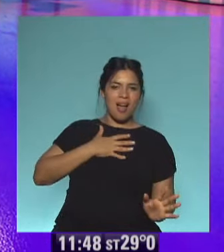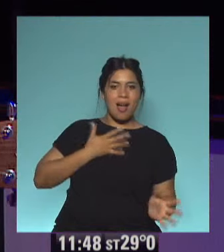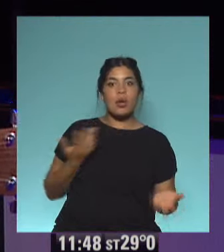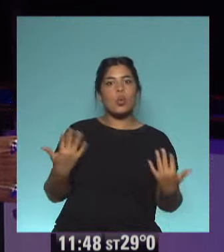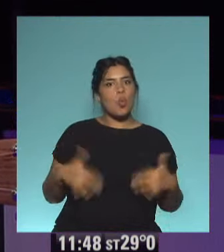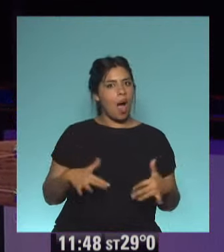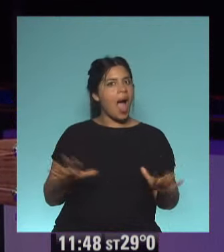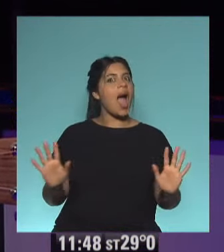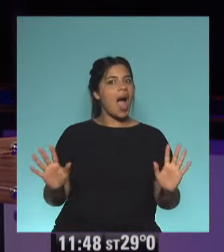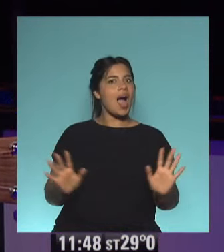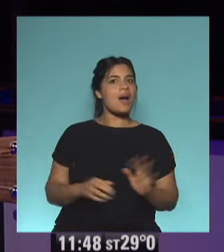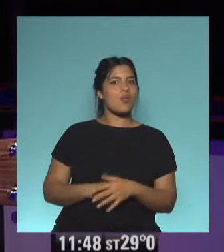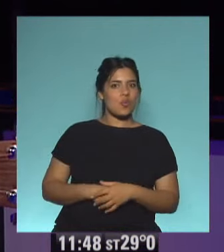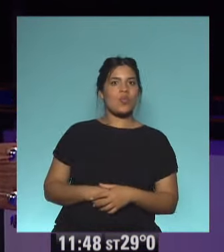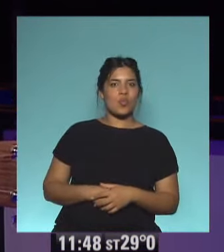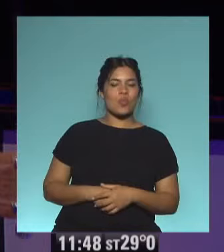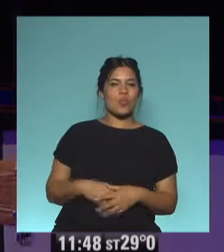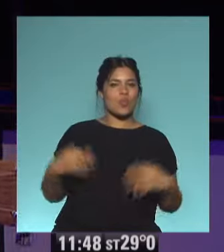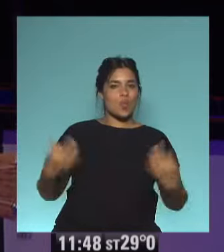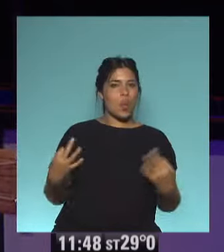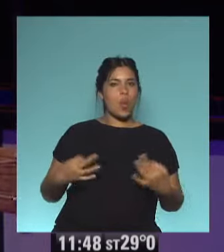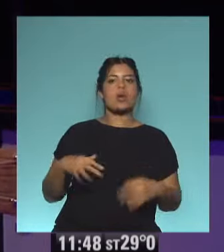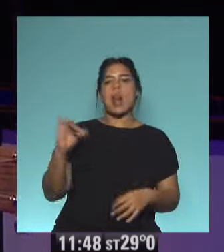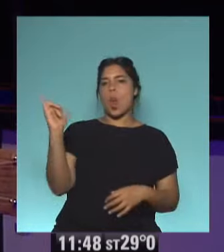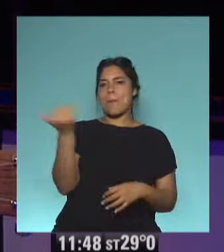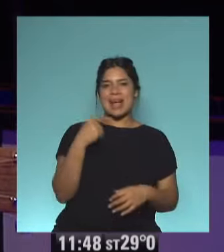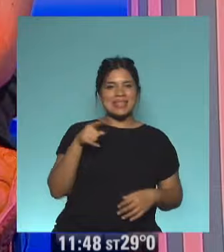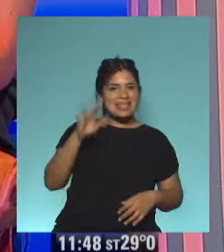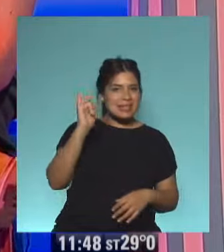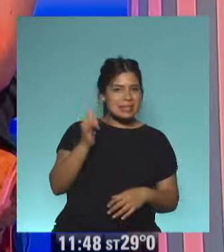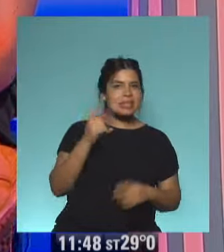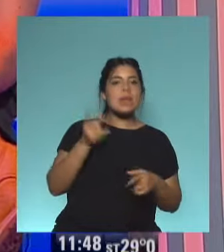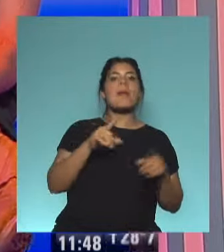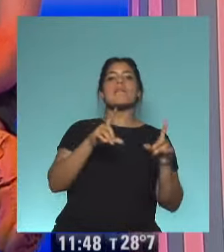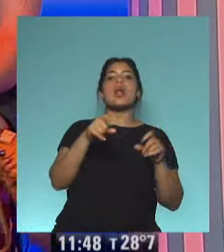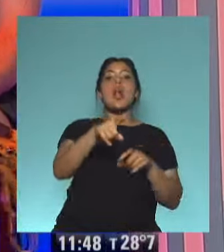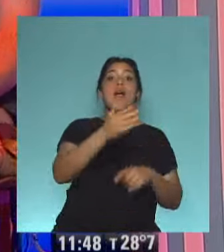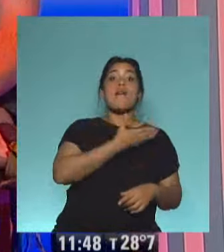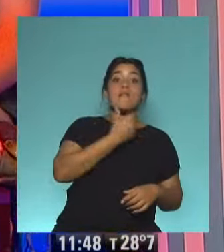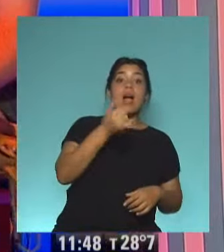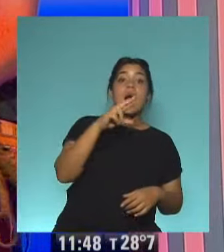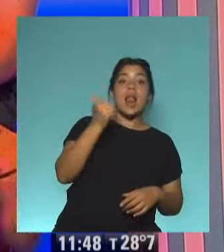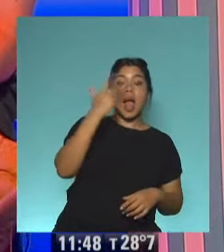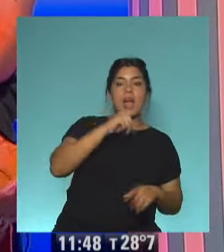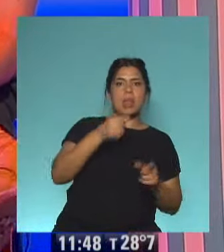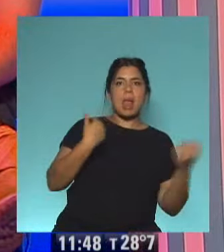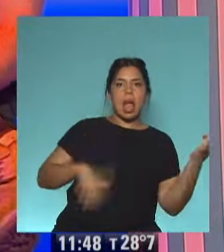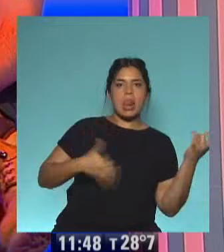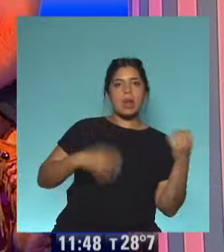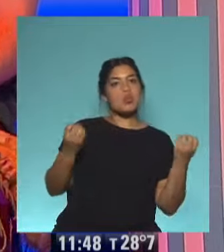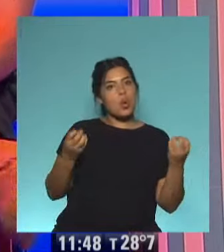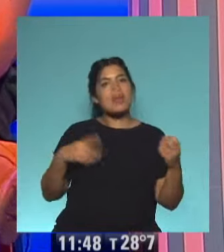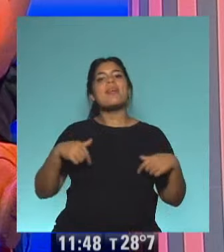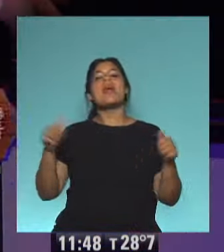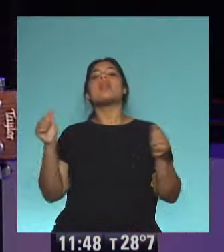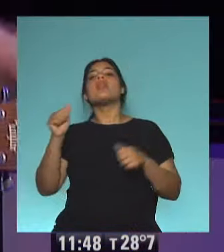de Leda, que tiene un montón de cosas. No, una genia. Hablamos increíble. Mucho de ella, vimos fotos. Ahí la vemos a Fara también tocando. Y de su gran compañera, Marielena. Marielena